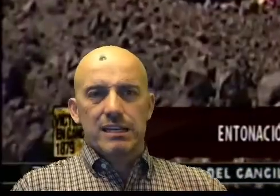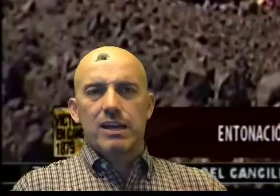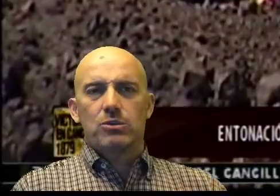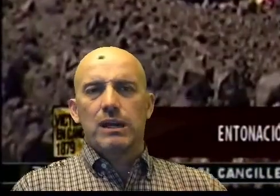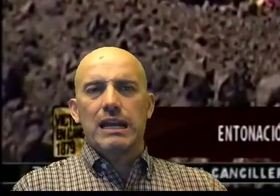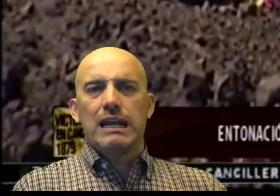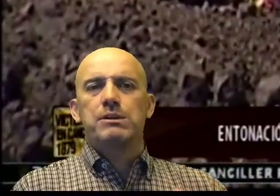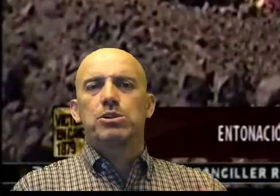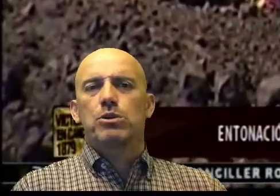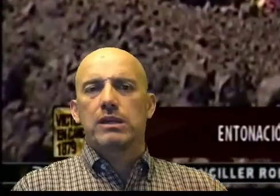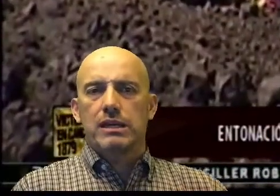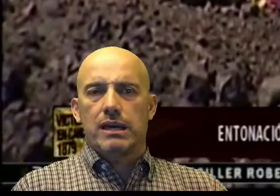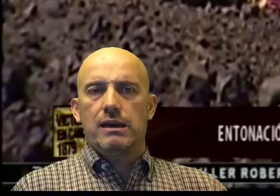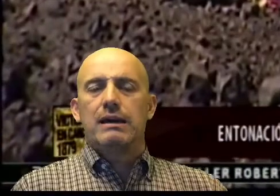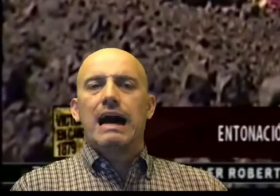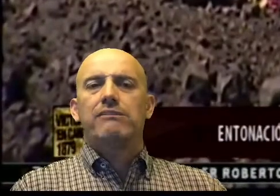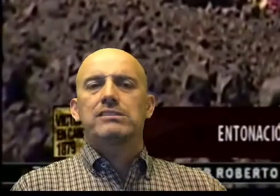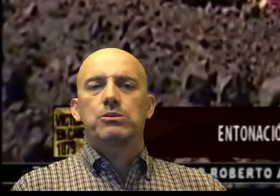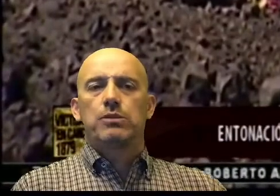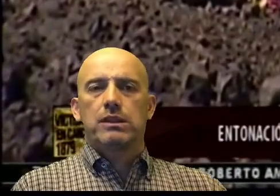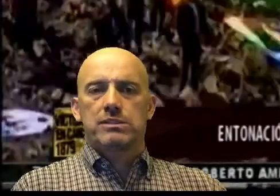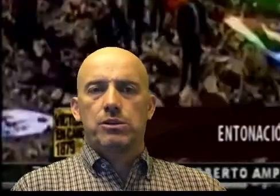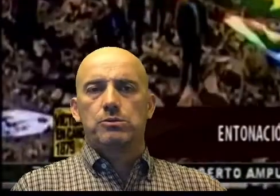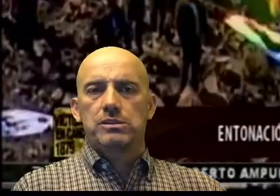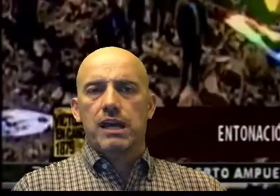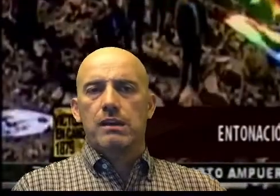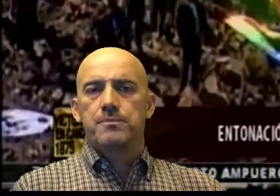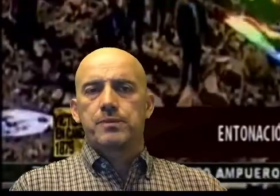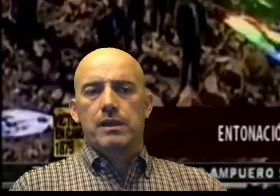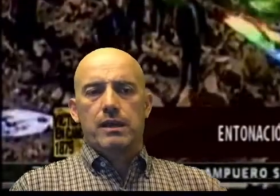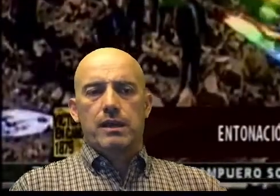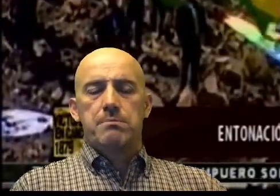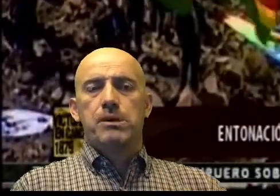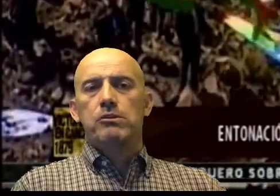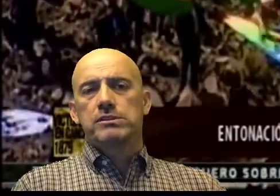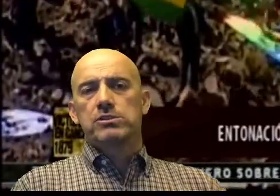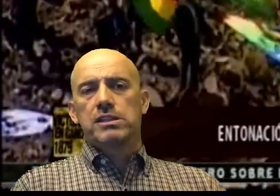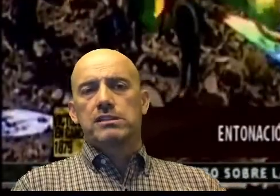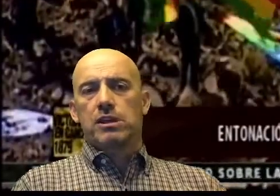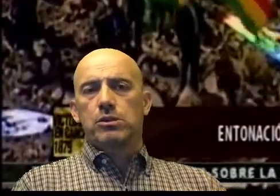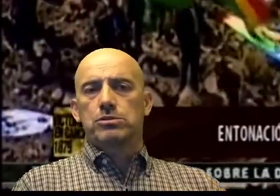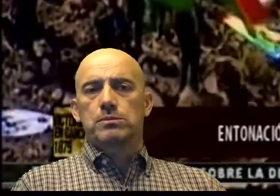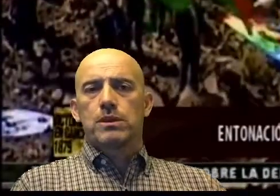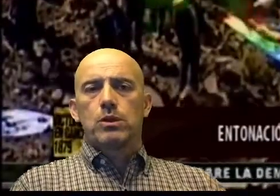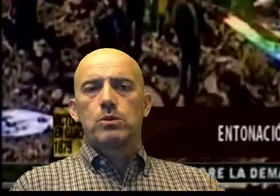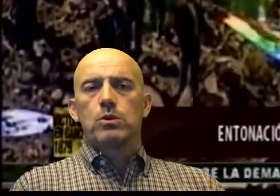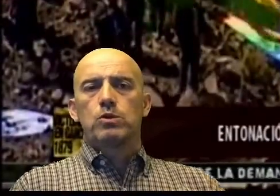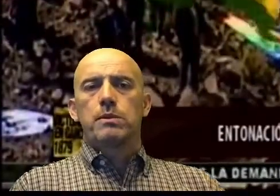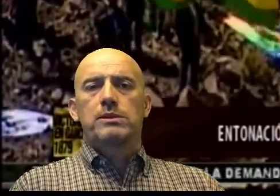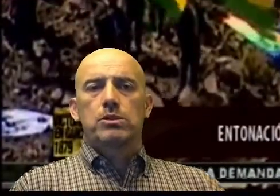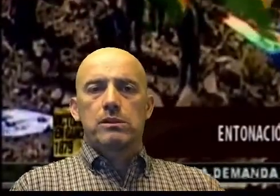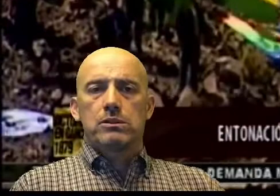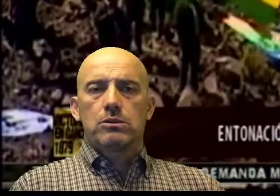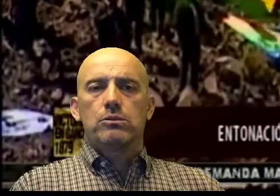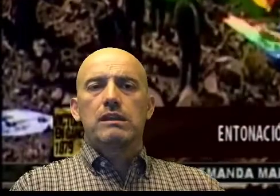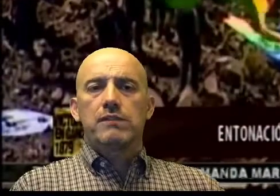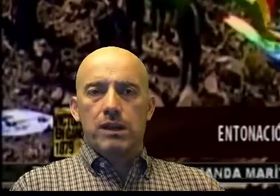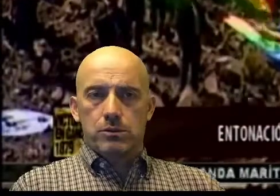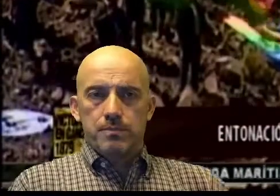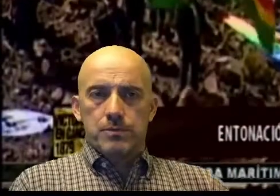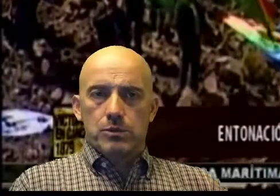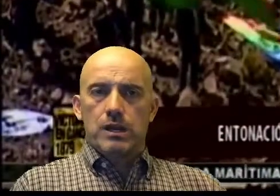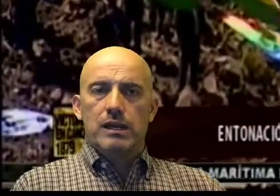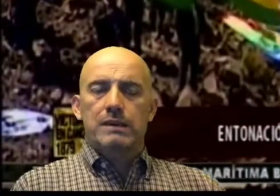existía en realidad como en la mitología hubiesen vencido denunciada en 1932 un mundo patriótico